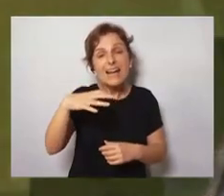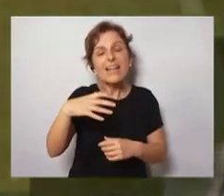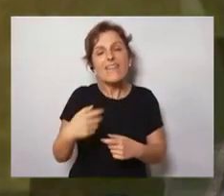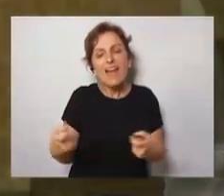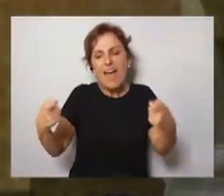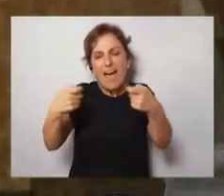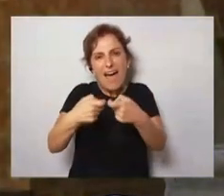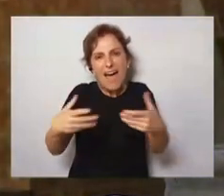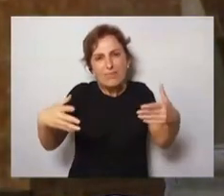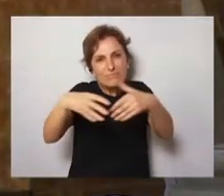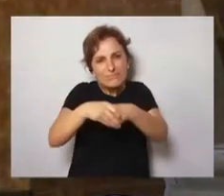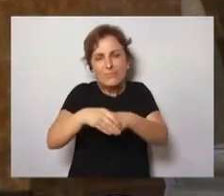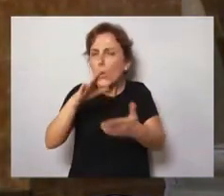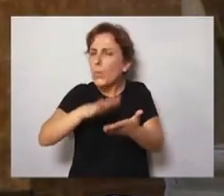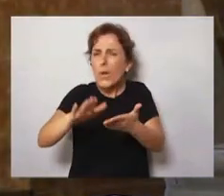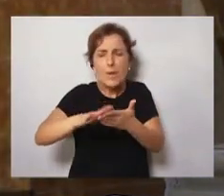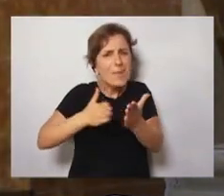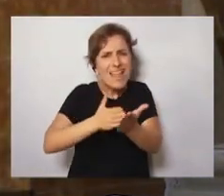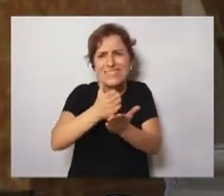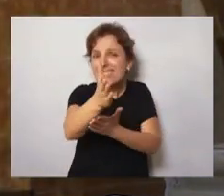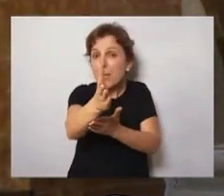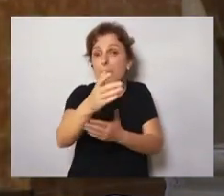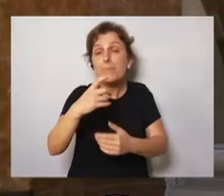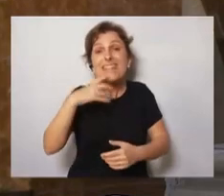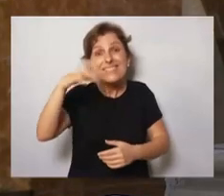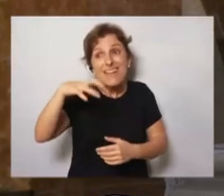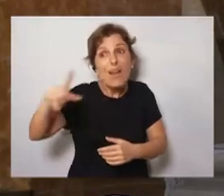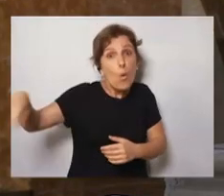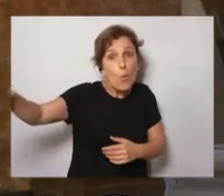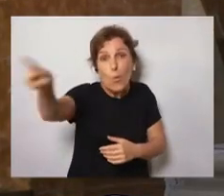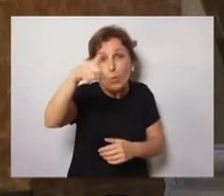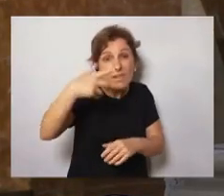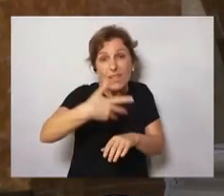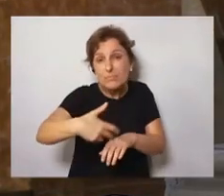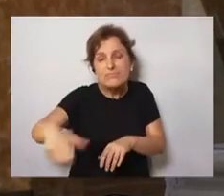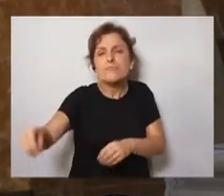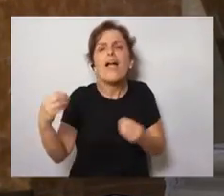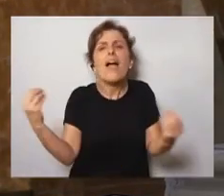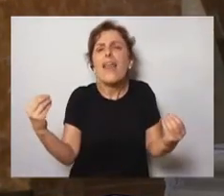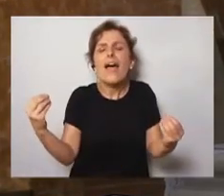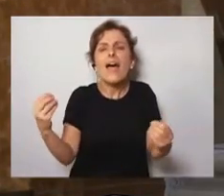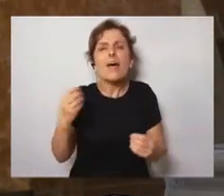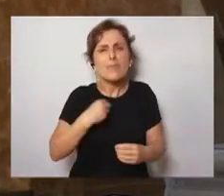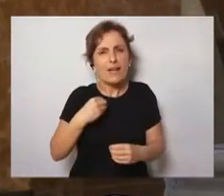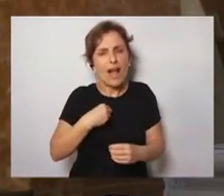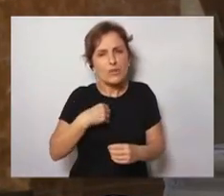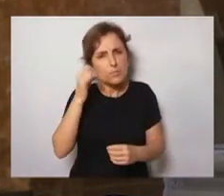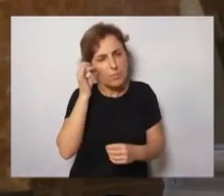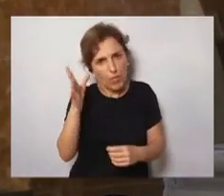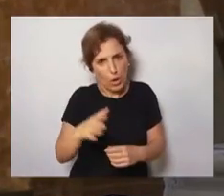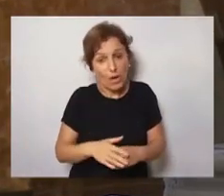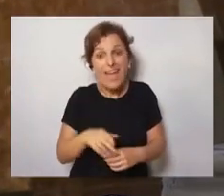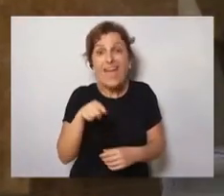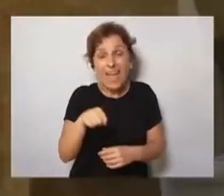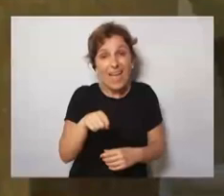que será derramada por ustedes y por muchos para el perdón de los pecados hagan esto en conmemoración